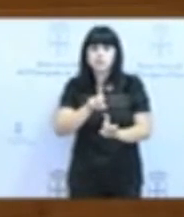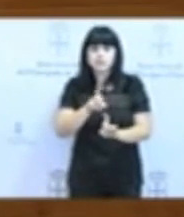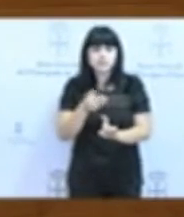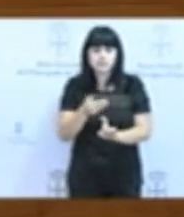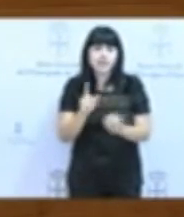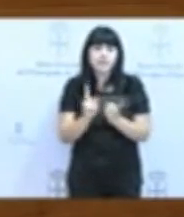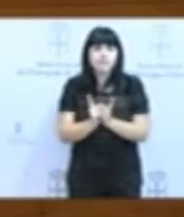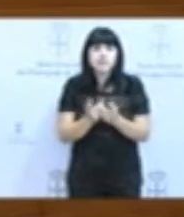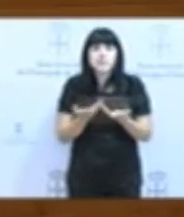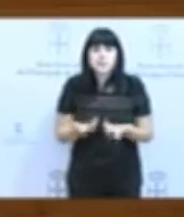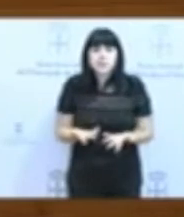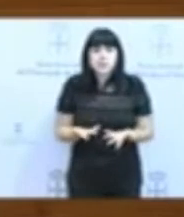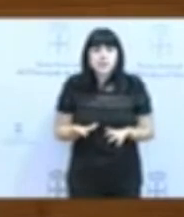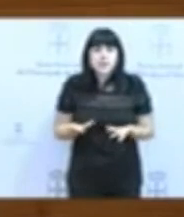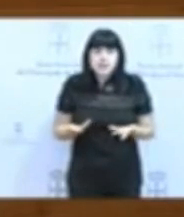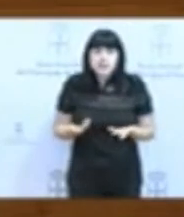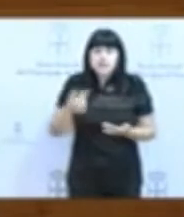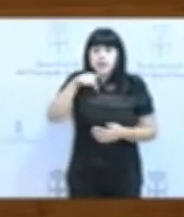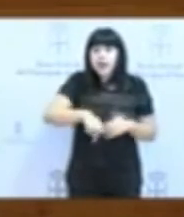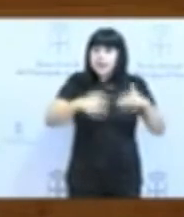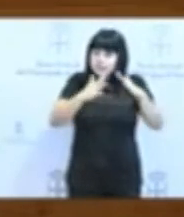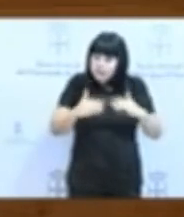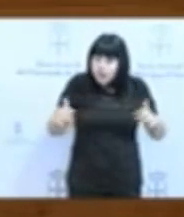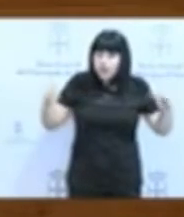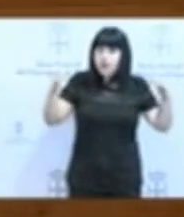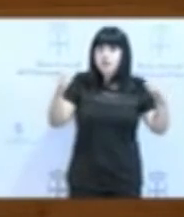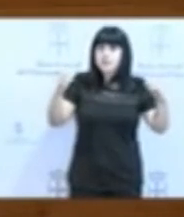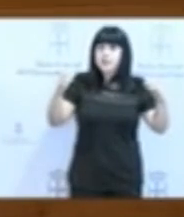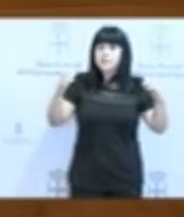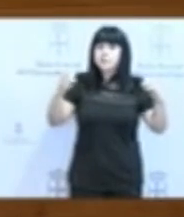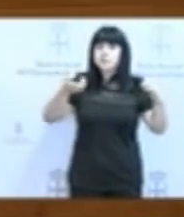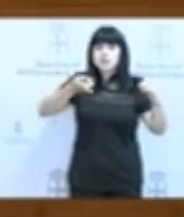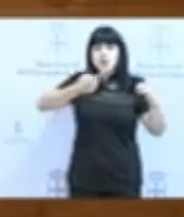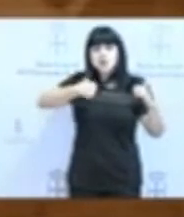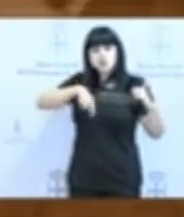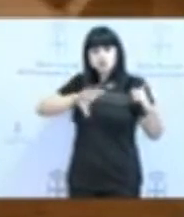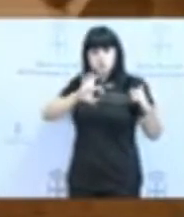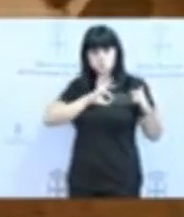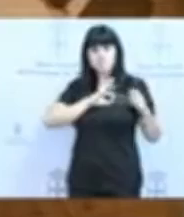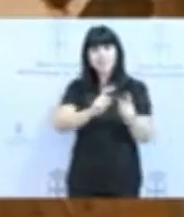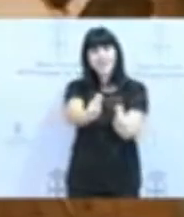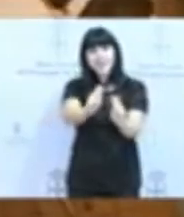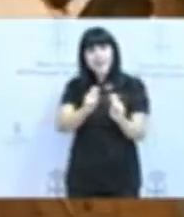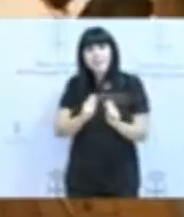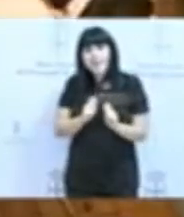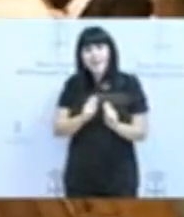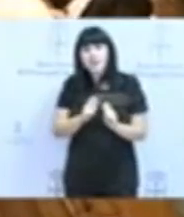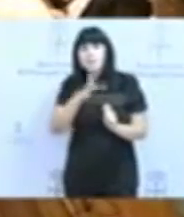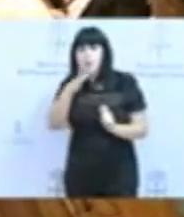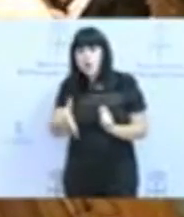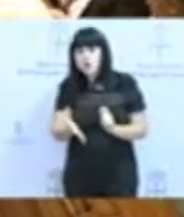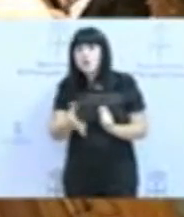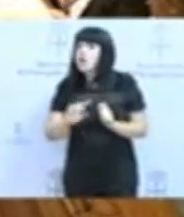¿qué justificaría que en esta Cámara nos pudiésemos colgar alguna medalla? Para poder hacer eso, lo primero